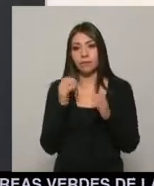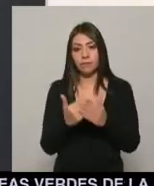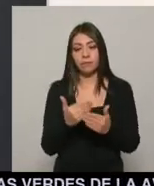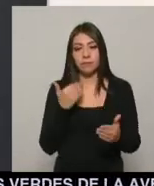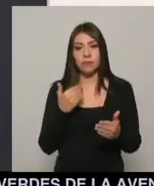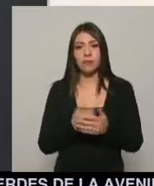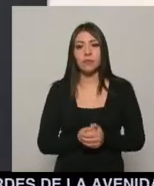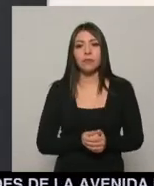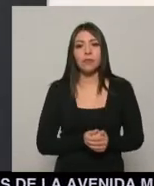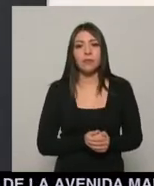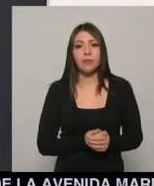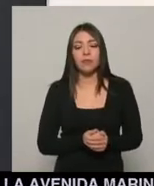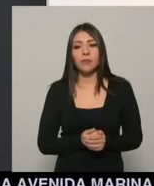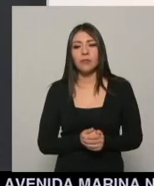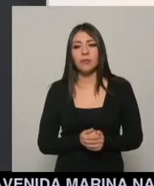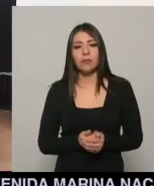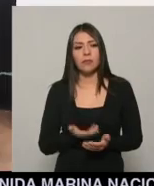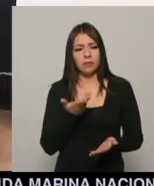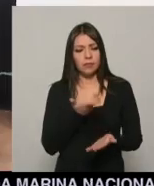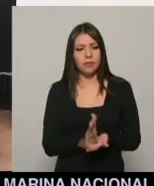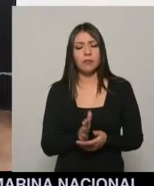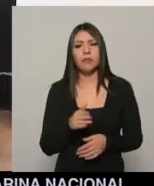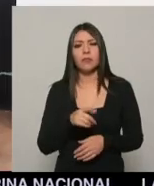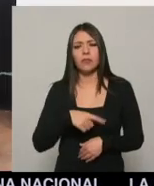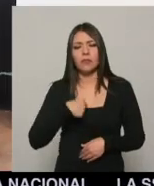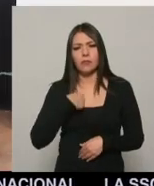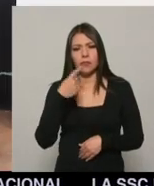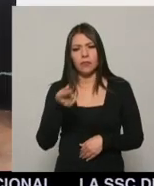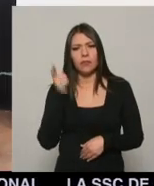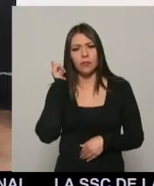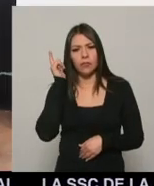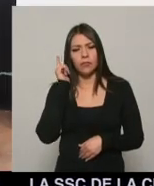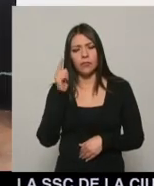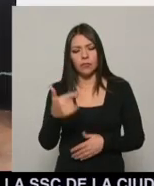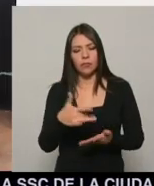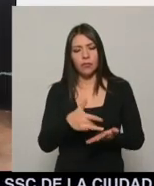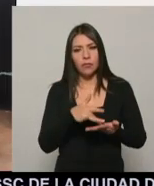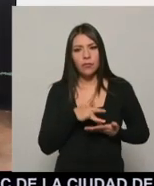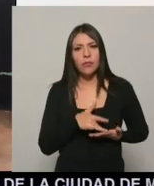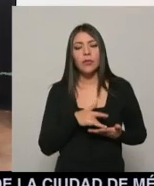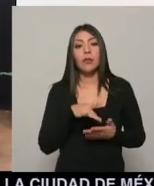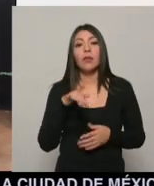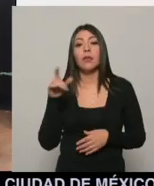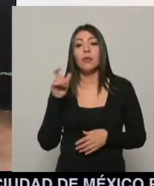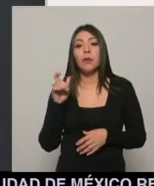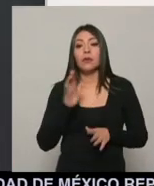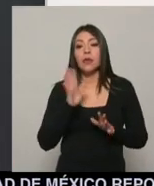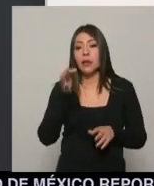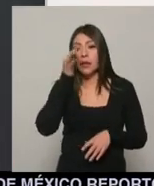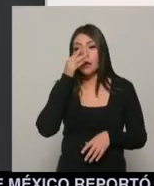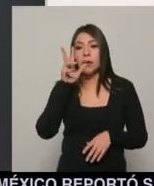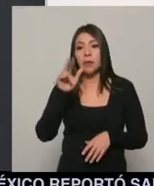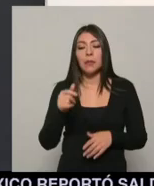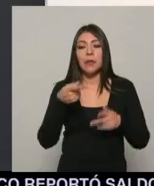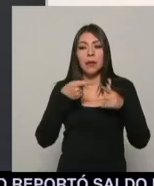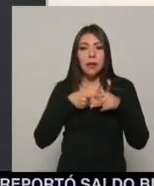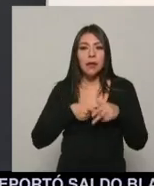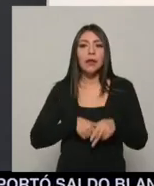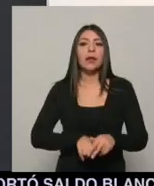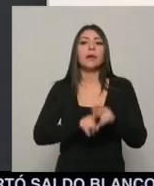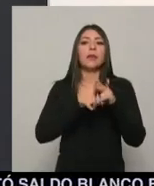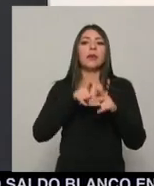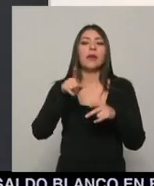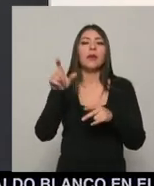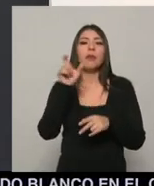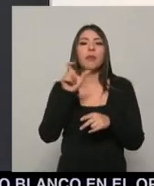Oye, además, yo quisiera, si nos lo permites, Alberto, contar con tu valiosa participación. Una vez que ya empiecen las glosas del